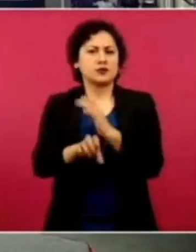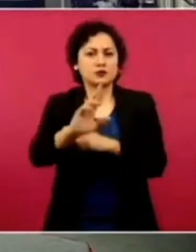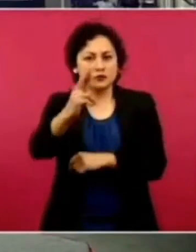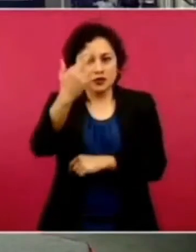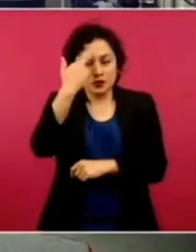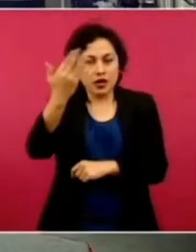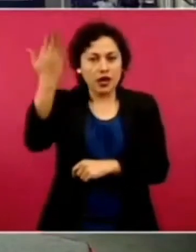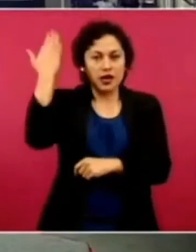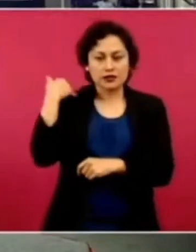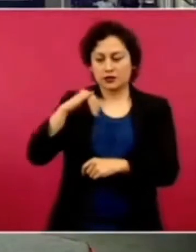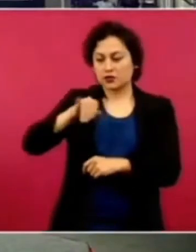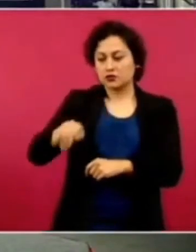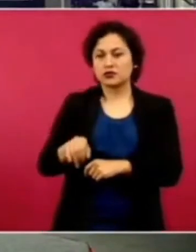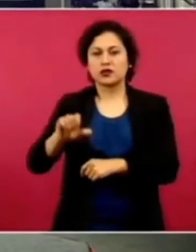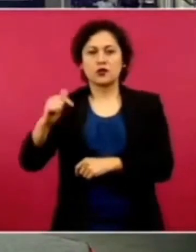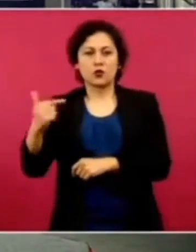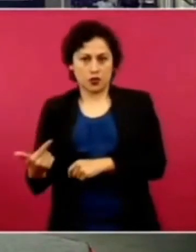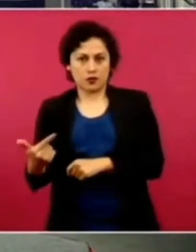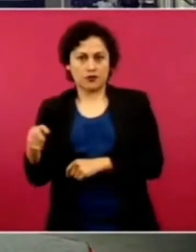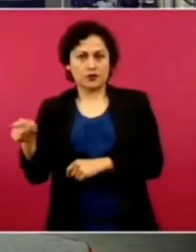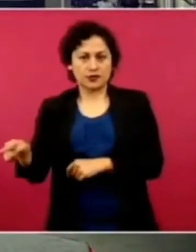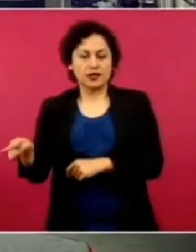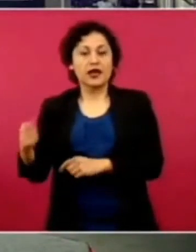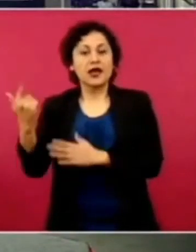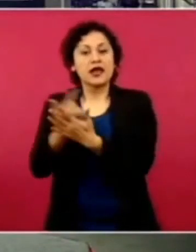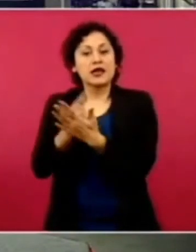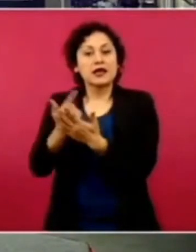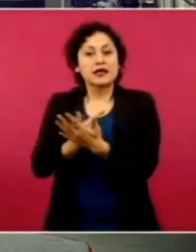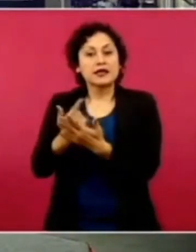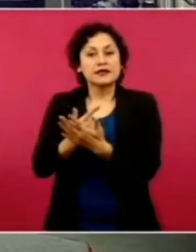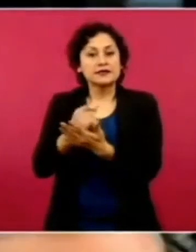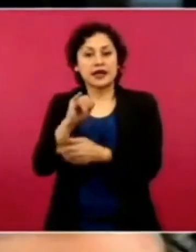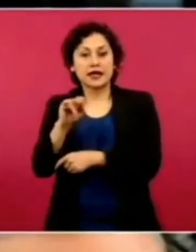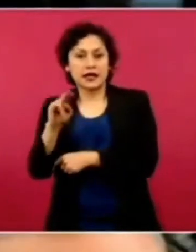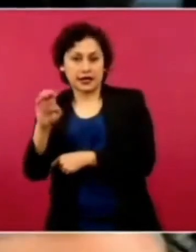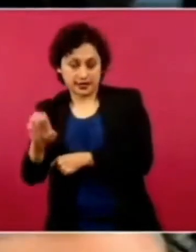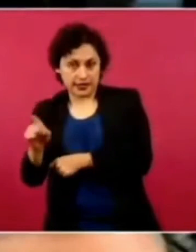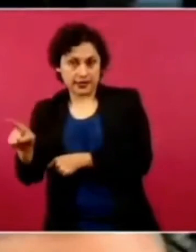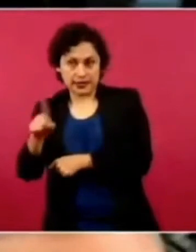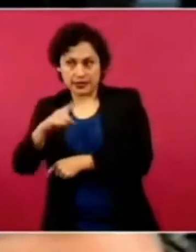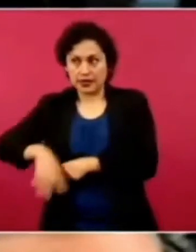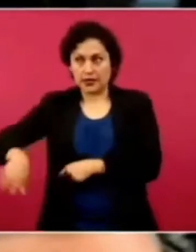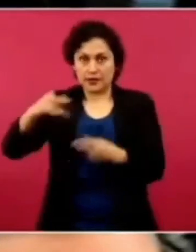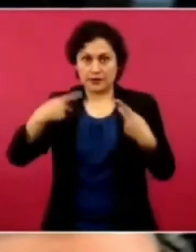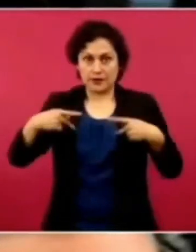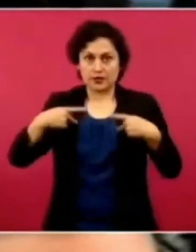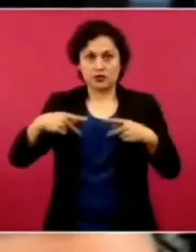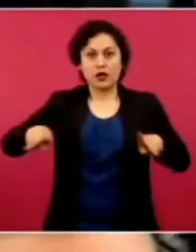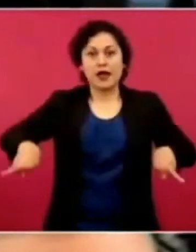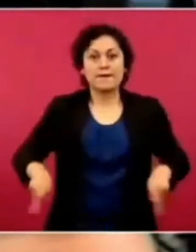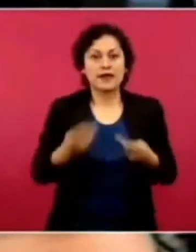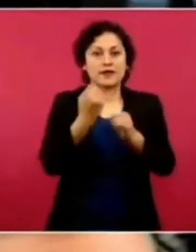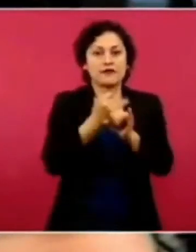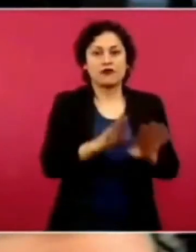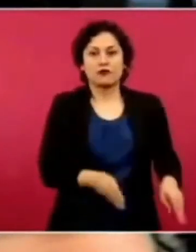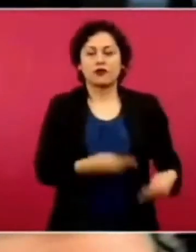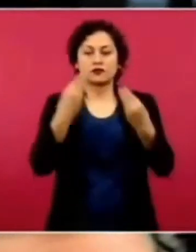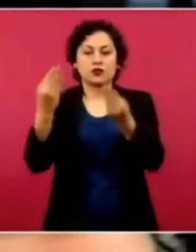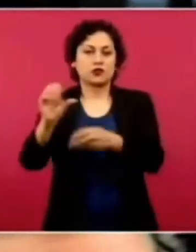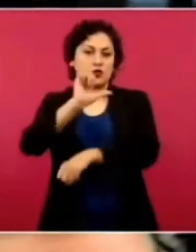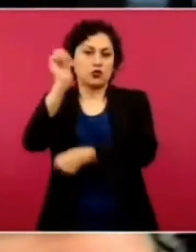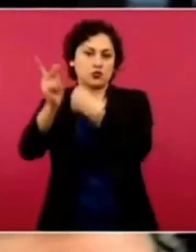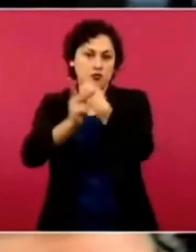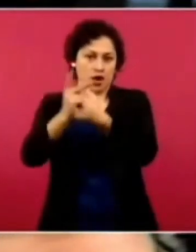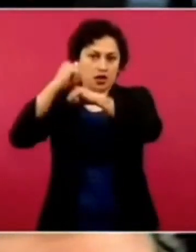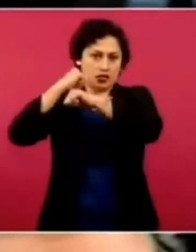goldenberg se vendió la base de datos del padrón electoral a una empresa estadounidense preguntarle si desde su gabinete de